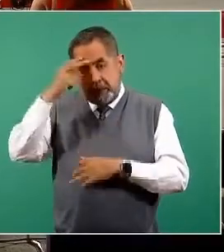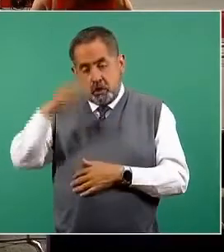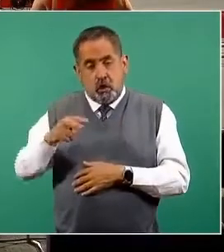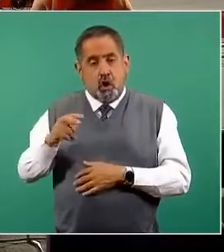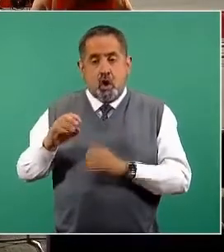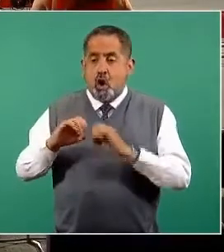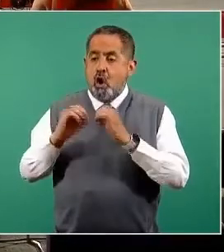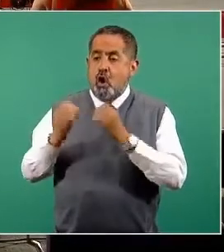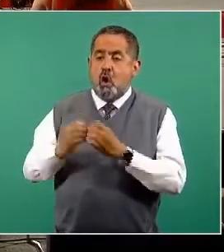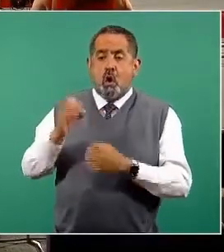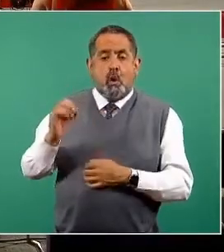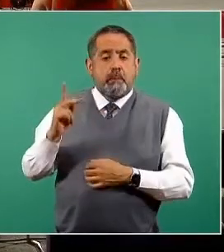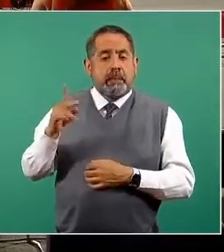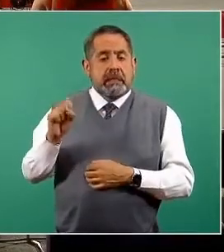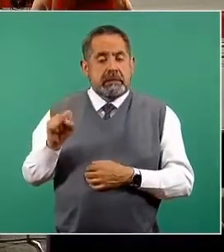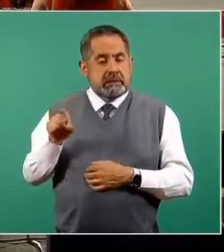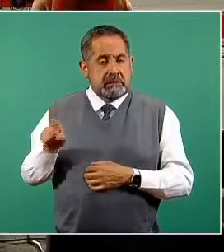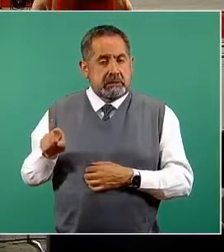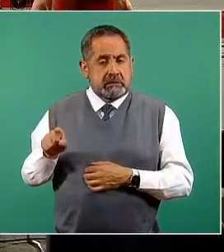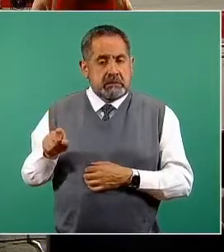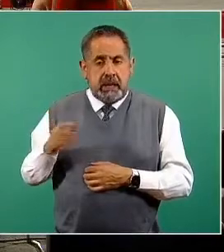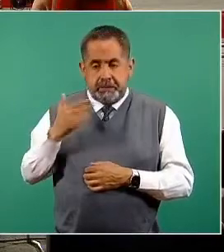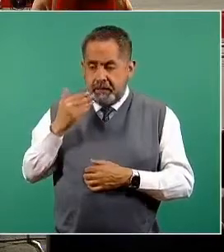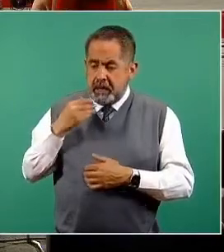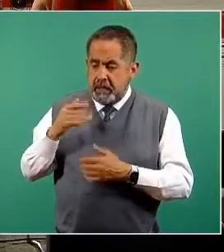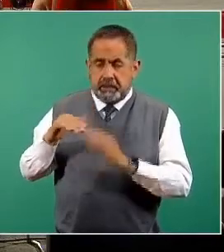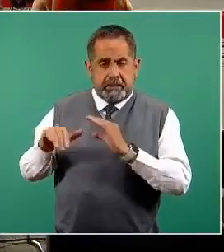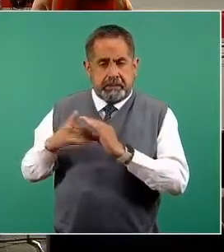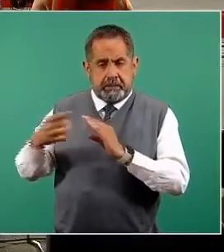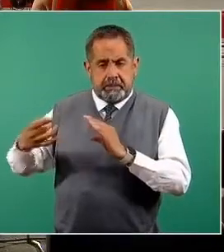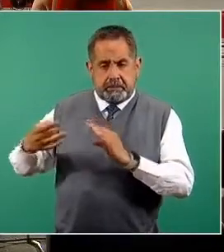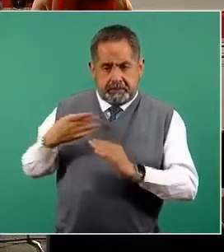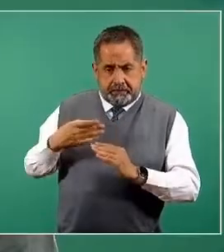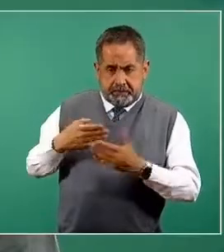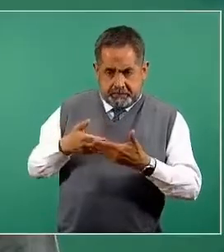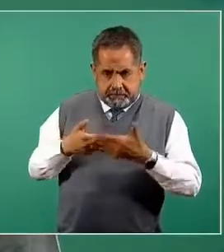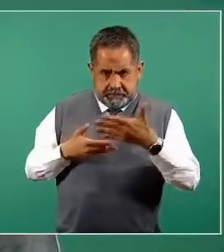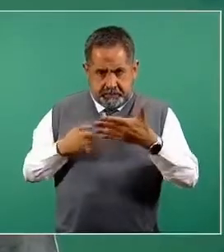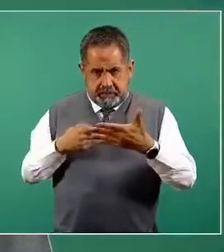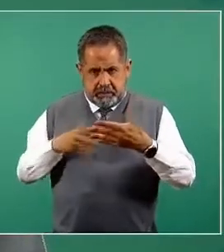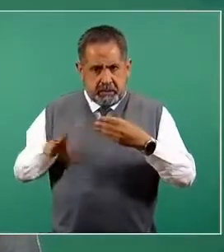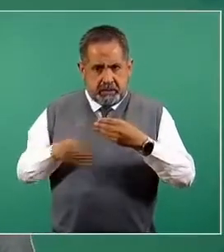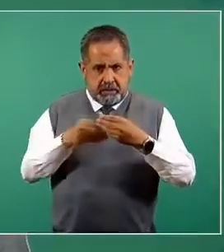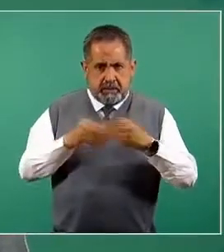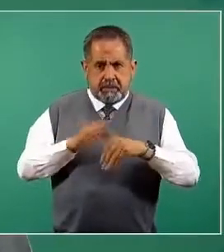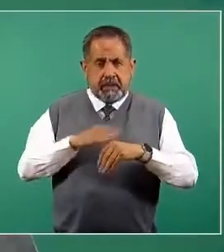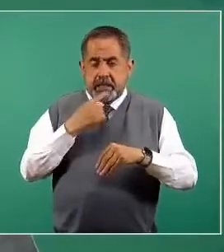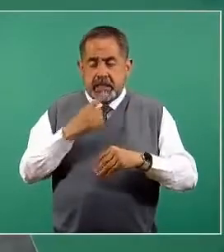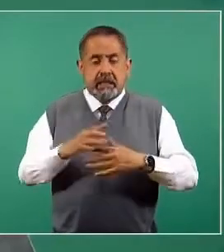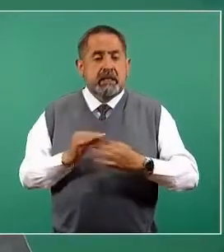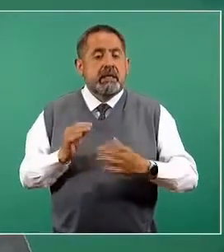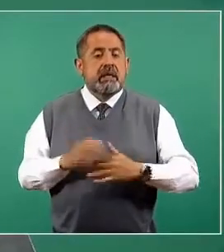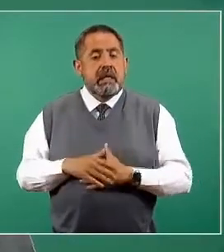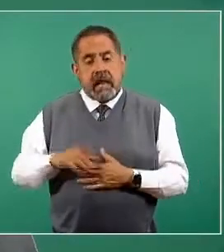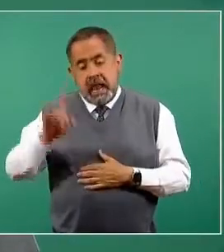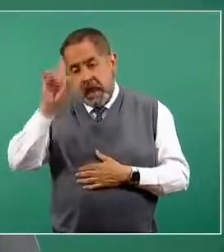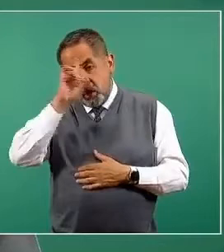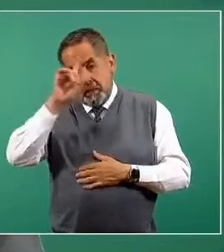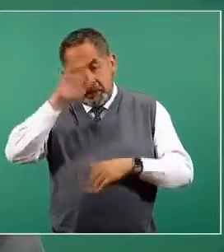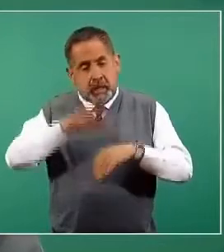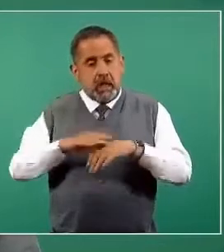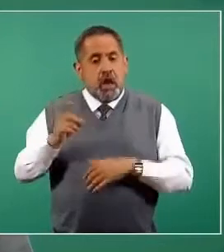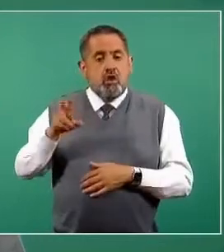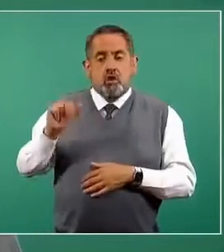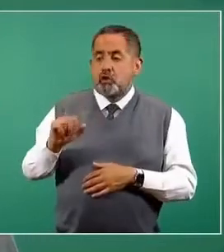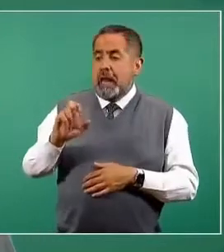la Organización Panamericana de la Salud amablemente nos aporta elementos adicionales, que la recomendación de la